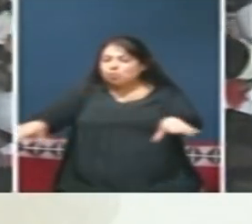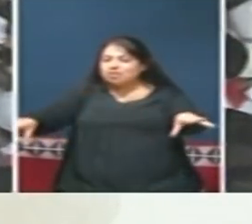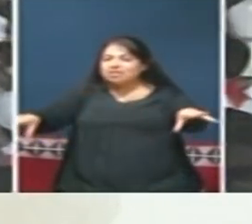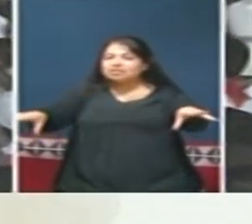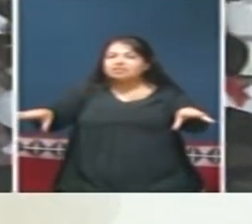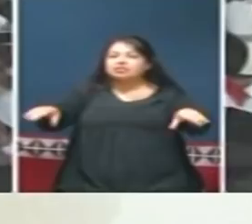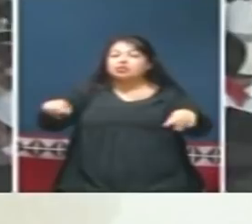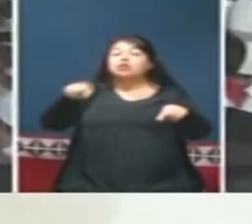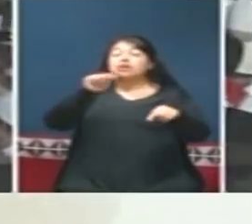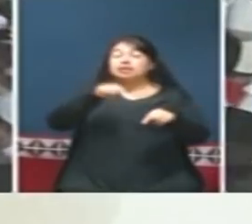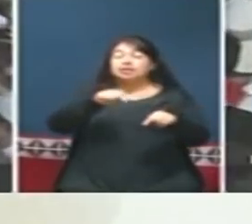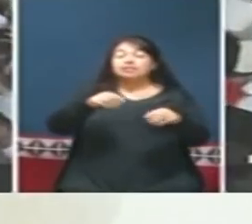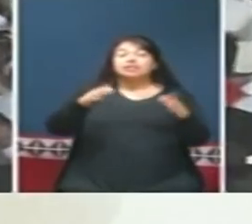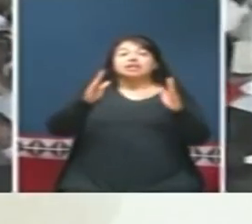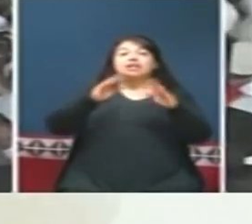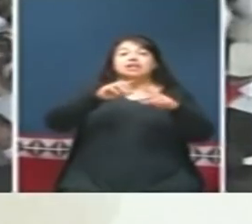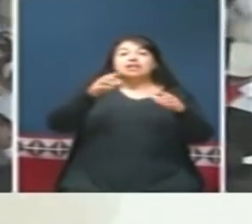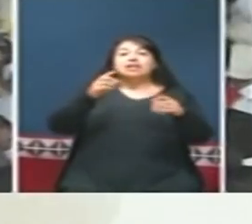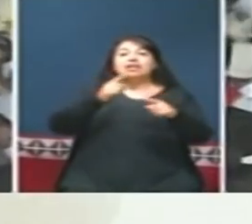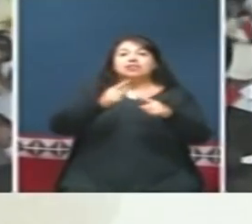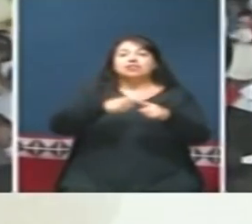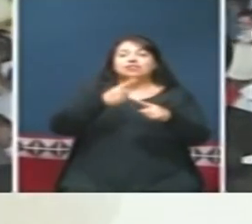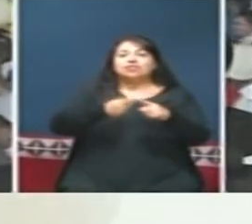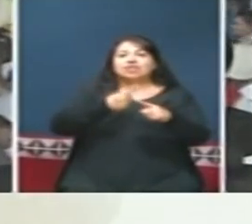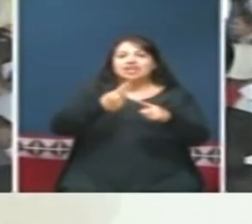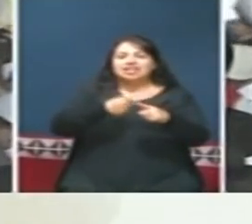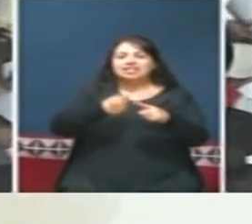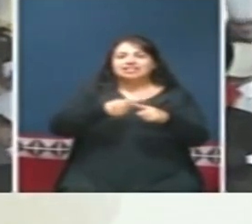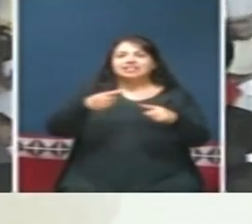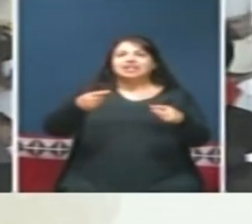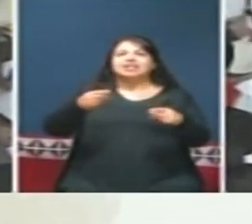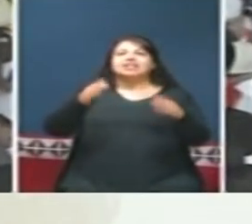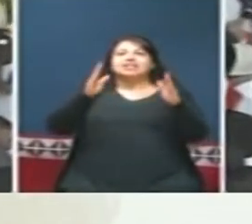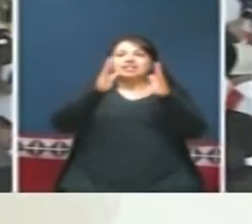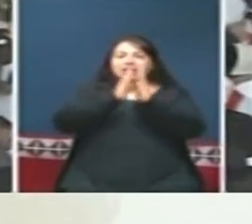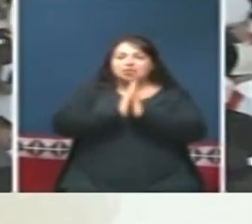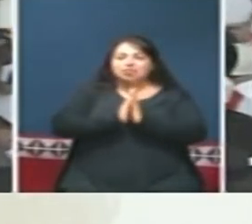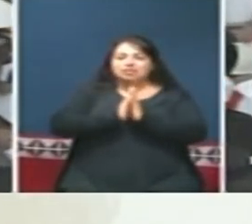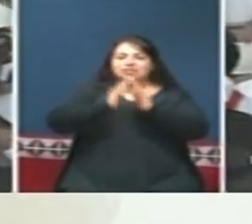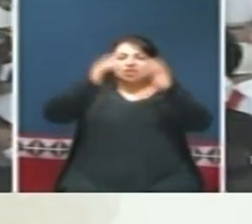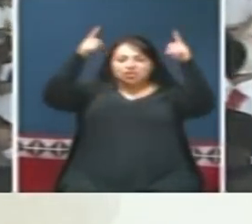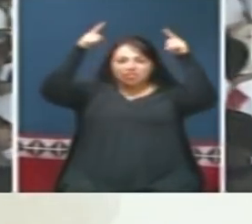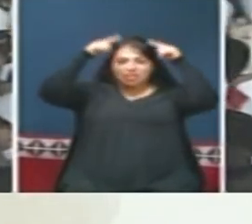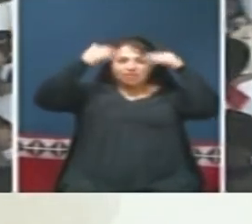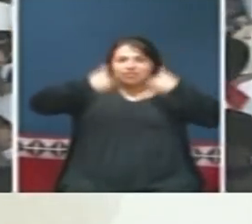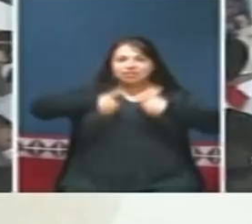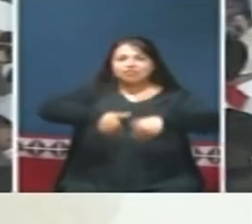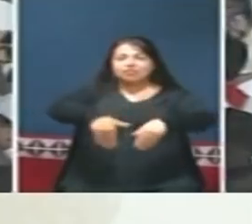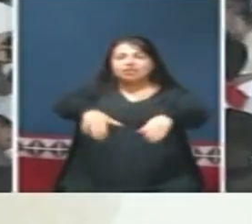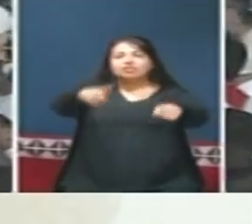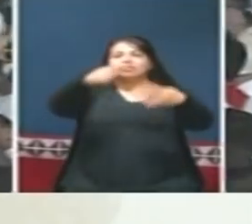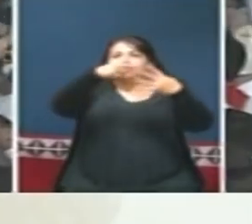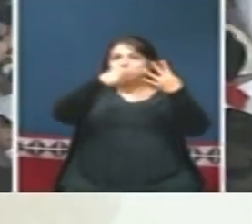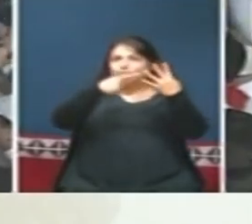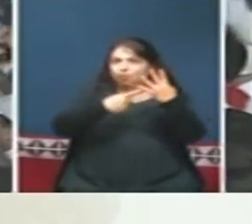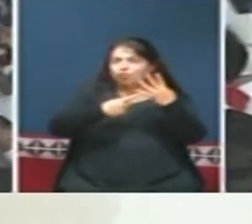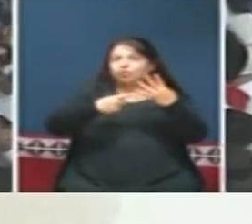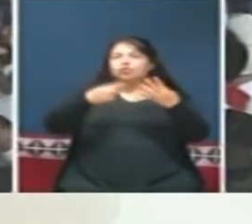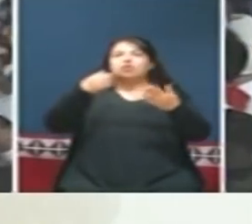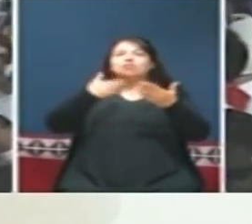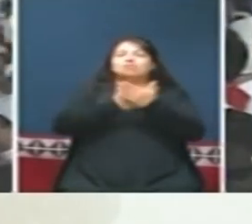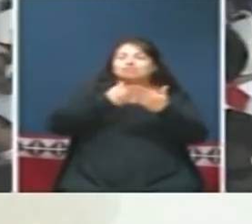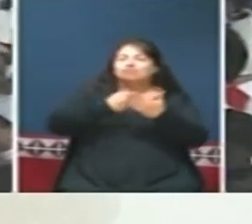da inicio a esta celebración eucarística de la beatificación de los mártires riojanos.